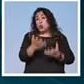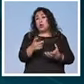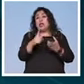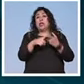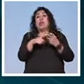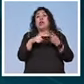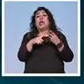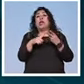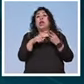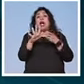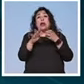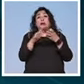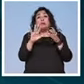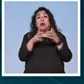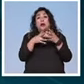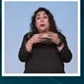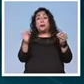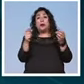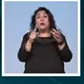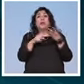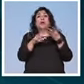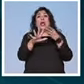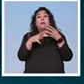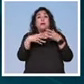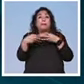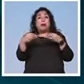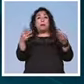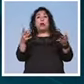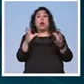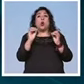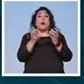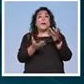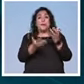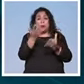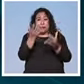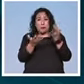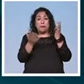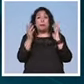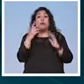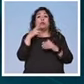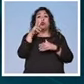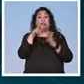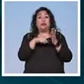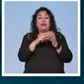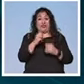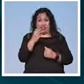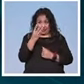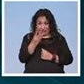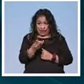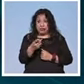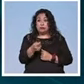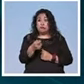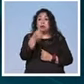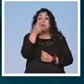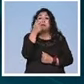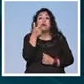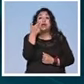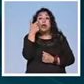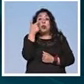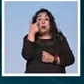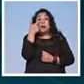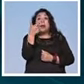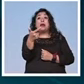la extinción de especies, los parásitos y los incendios. En este 2023, por primera vez se